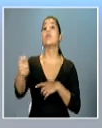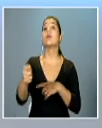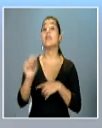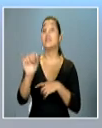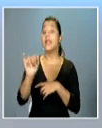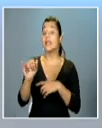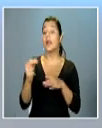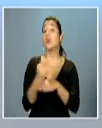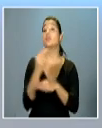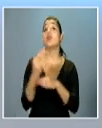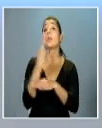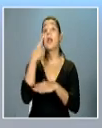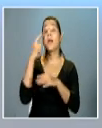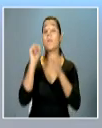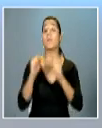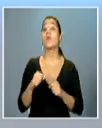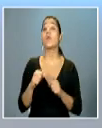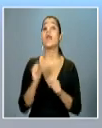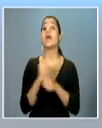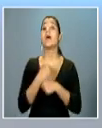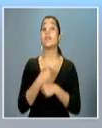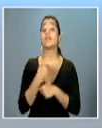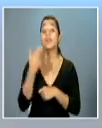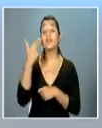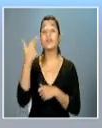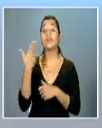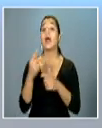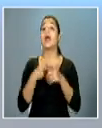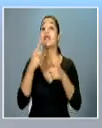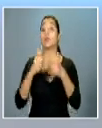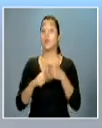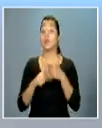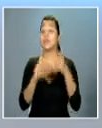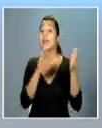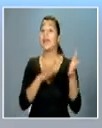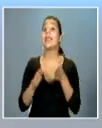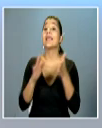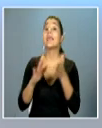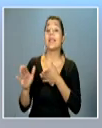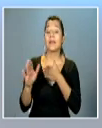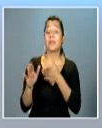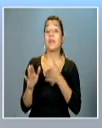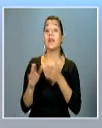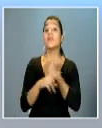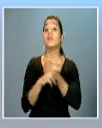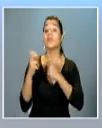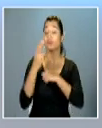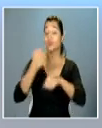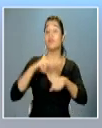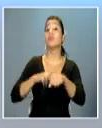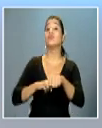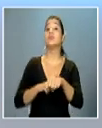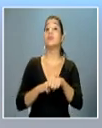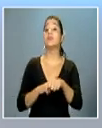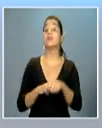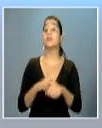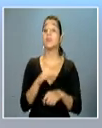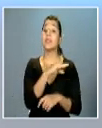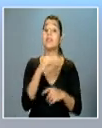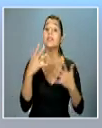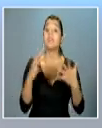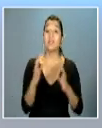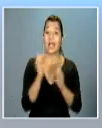arma de fuego es utilizada para cometer asaltos en el centro San José. Entonces, el crimen organizado y la delincuencia común se han mediatizado, es decir, han